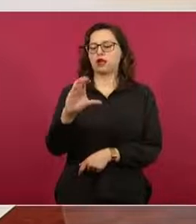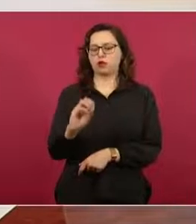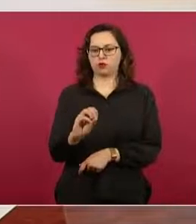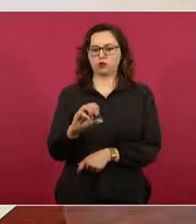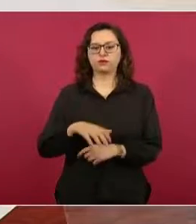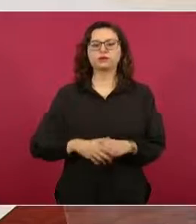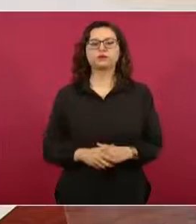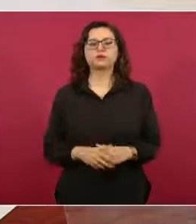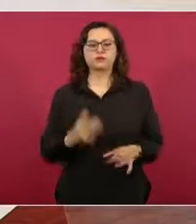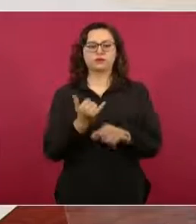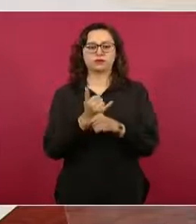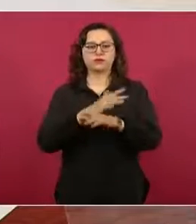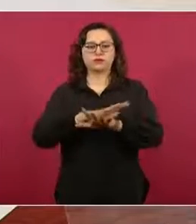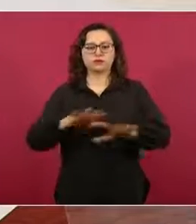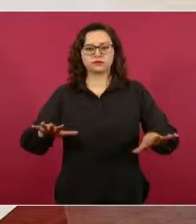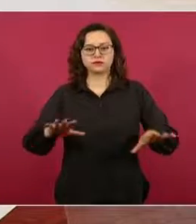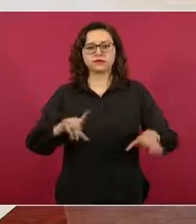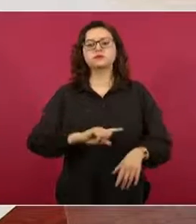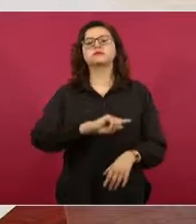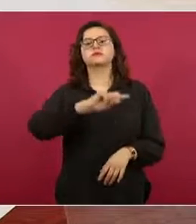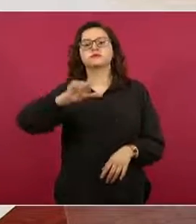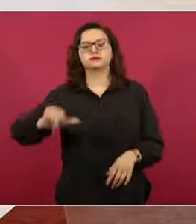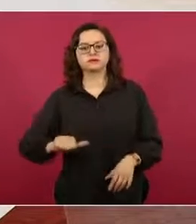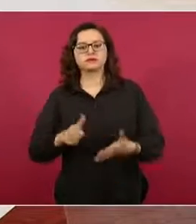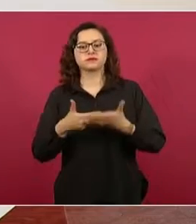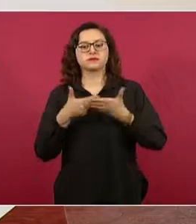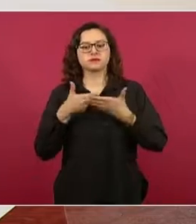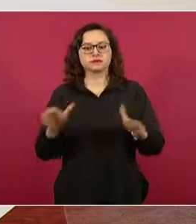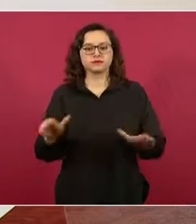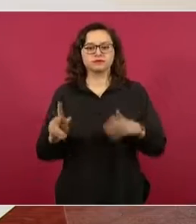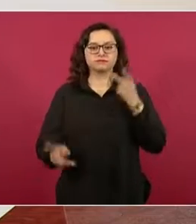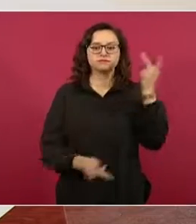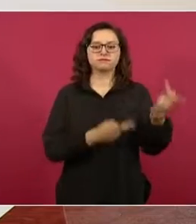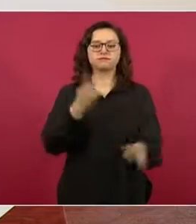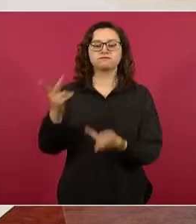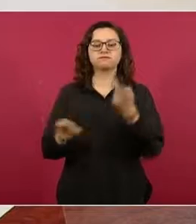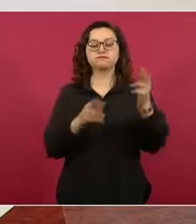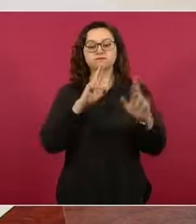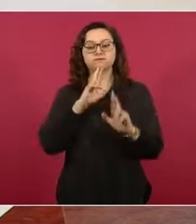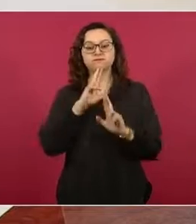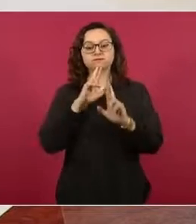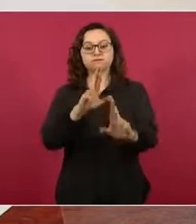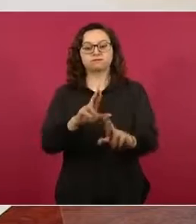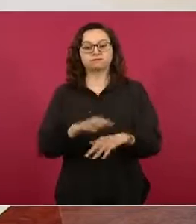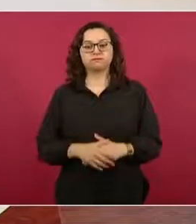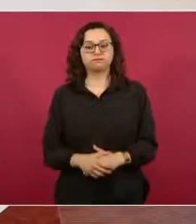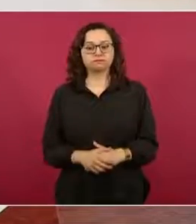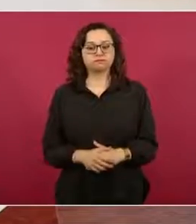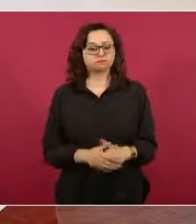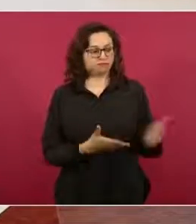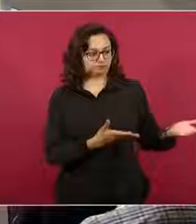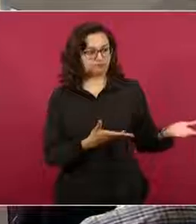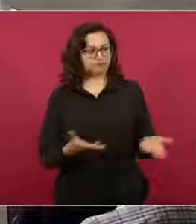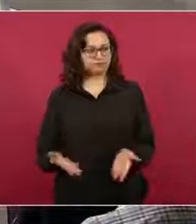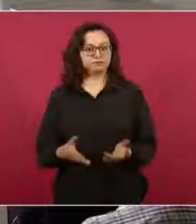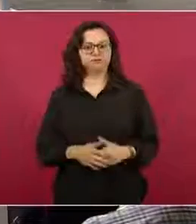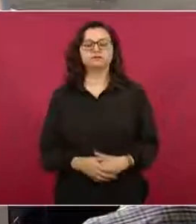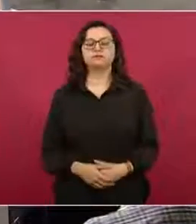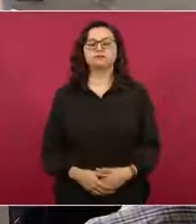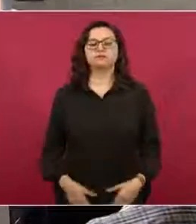luego ya abrimos para preguntas y respuestas. Entonces, Ricardo.